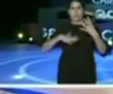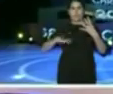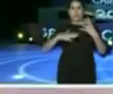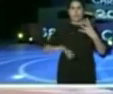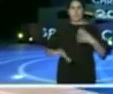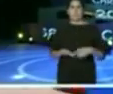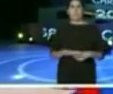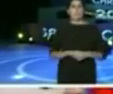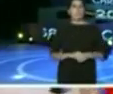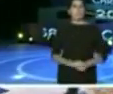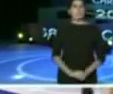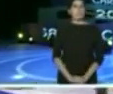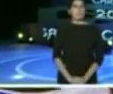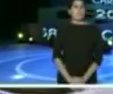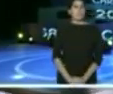Por aquí.